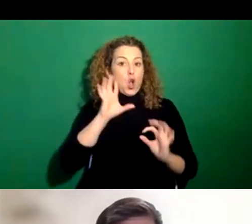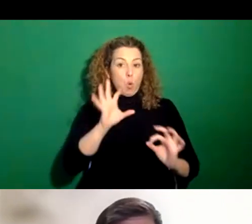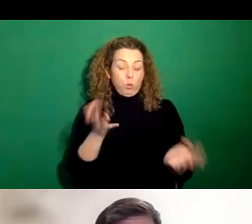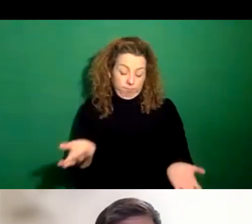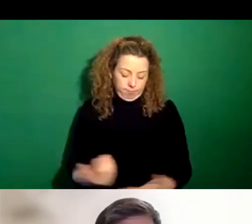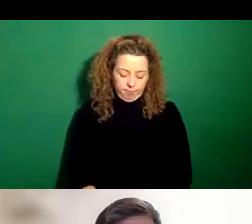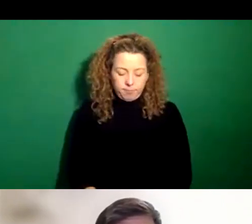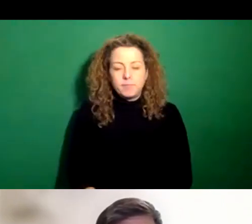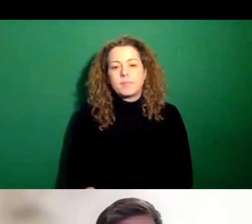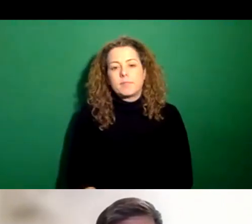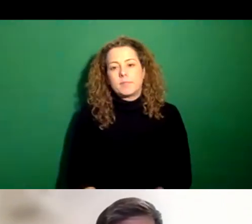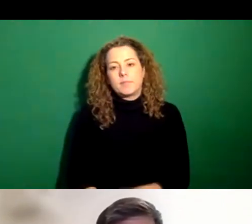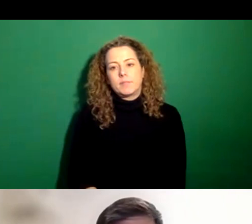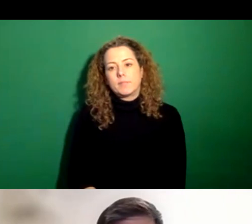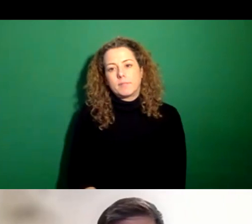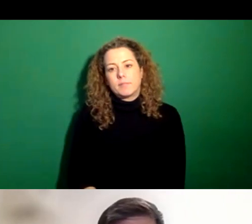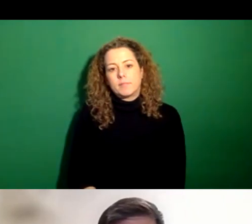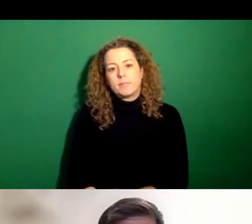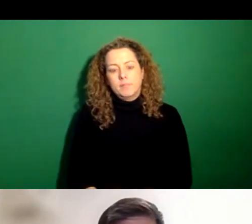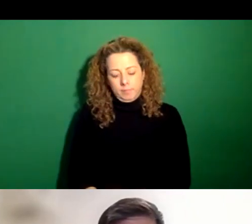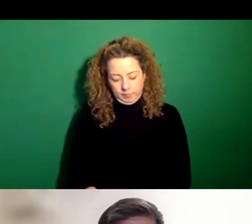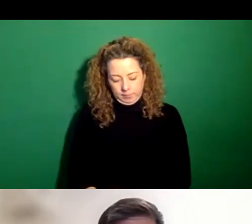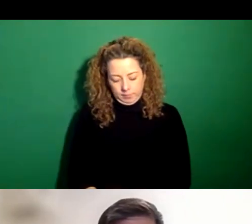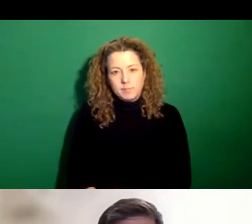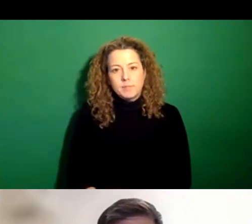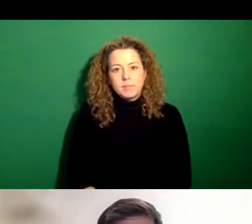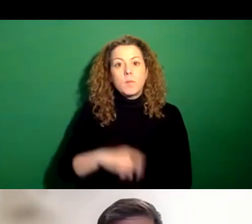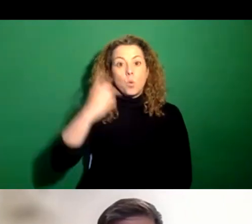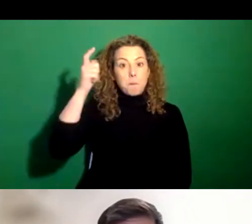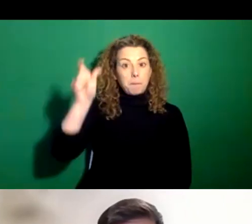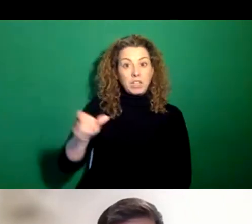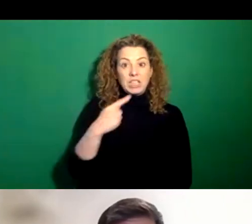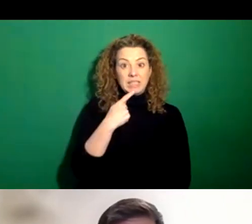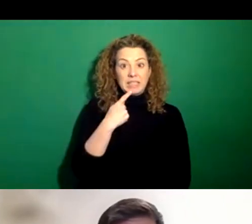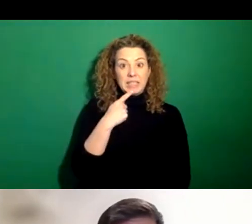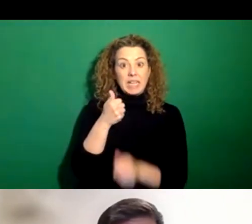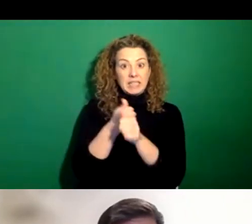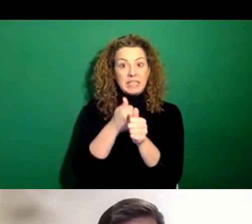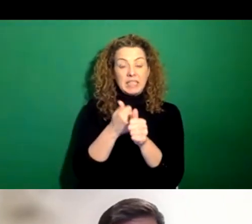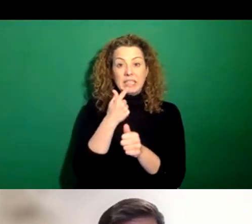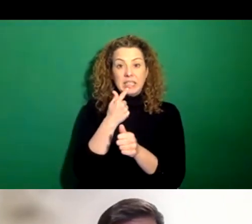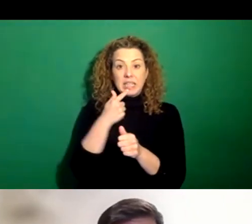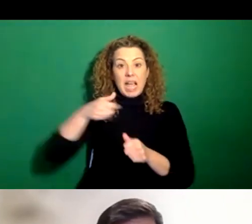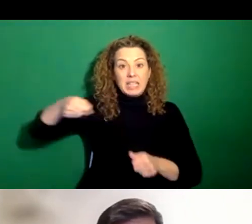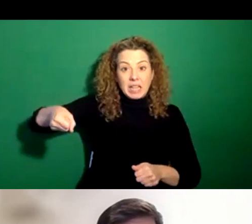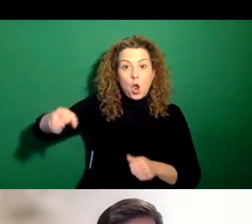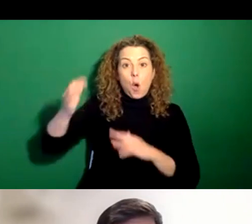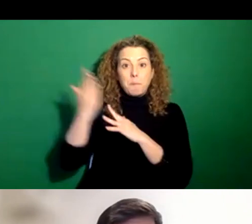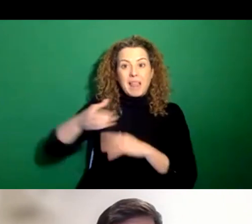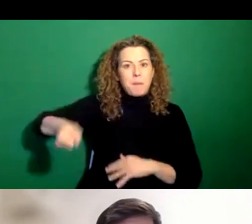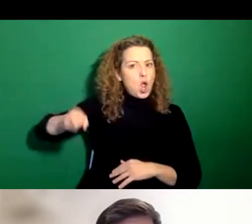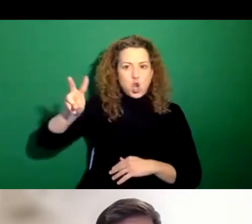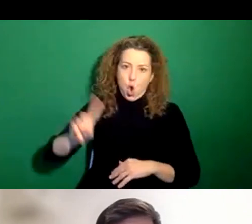pero... Sí. Hay una persona que dice, un asistente que dice, los asideros o medias barandillas no se contemplan